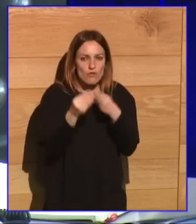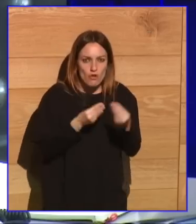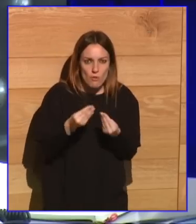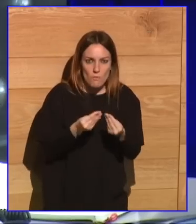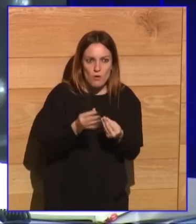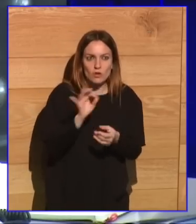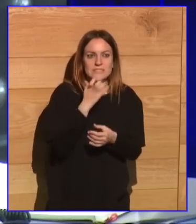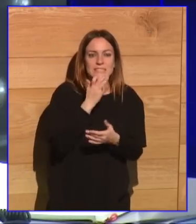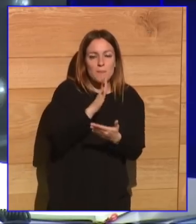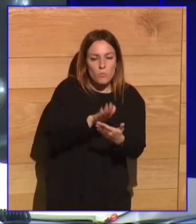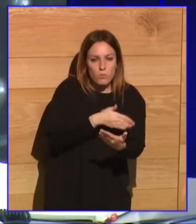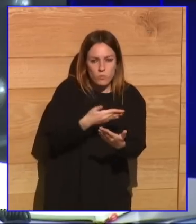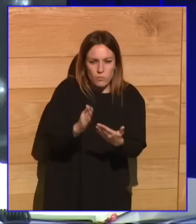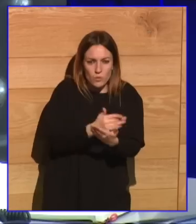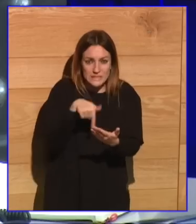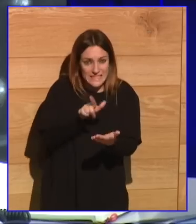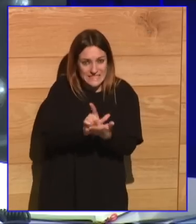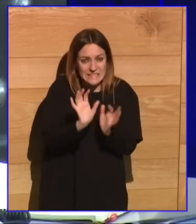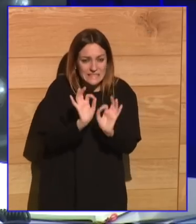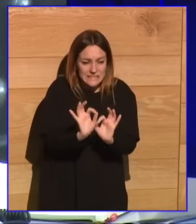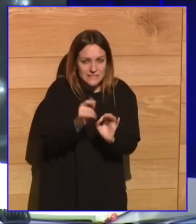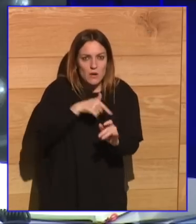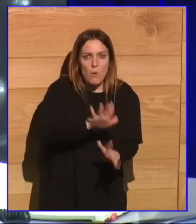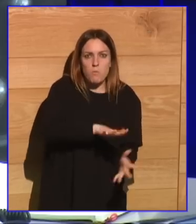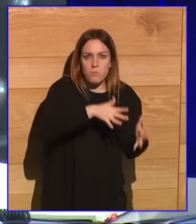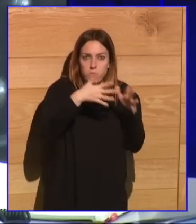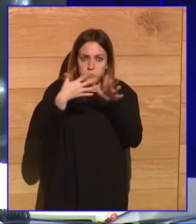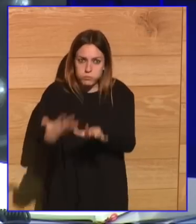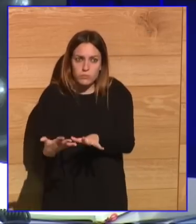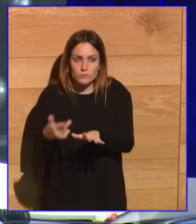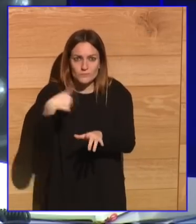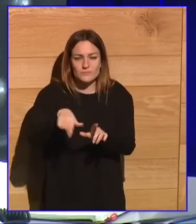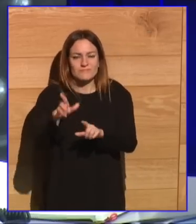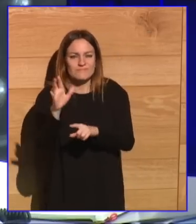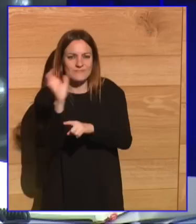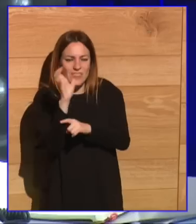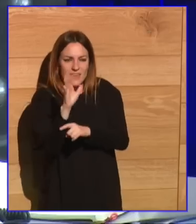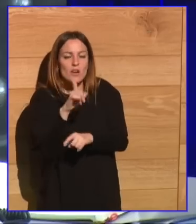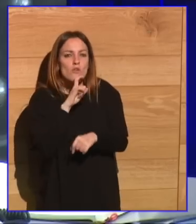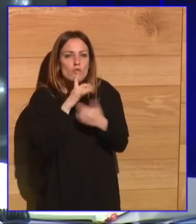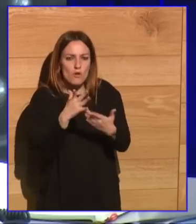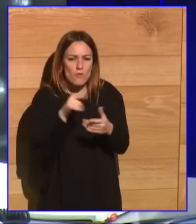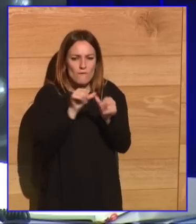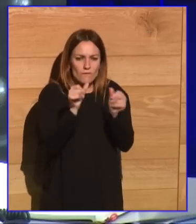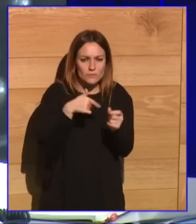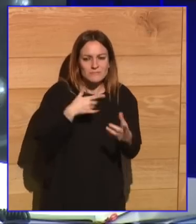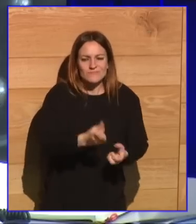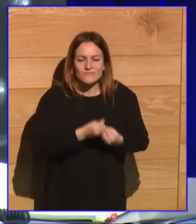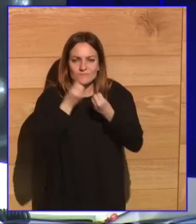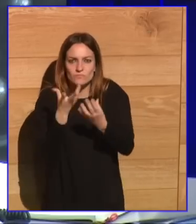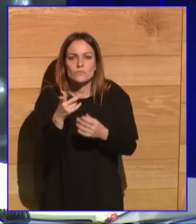la poesía de esta literatura a la poesía de la imagen. No sé si hay alguna manera de contar todo